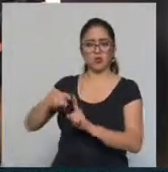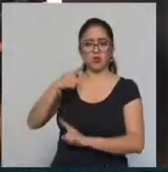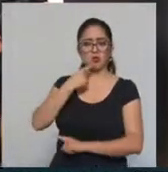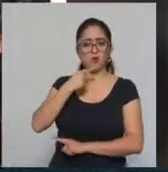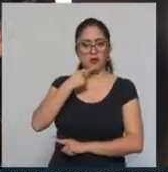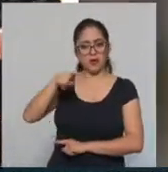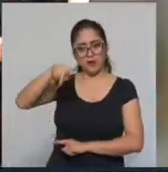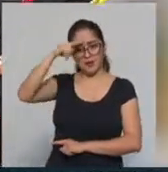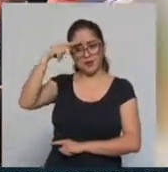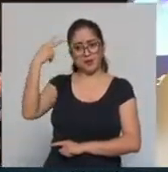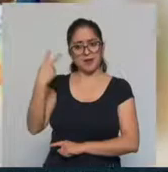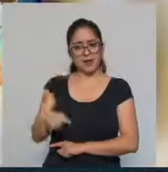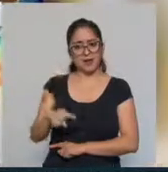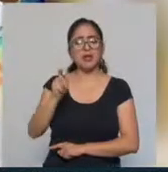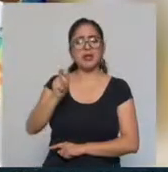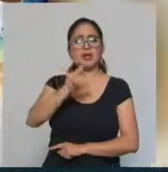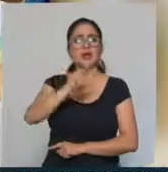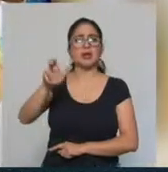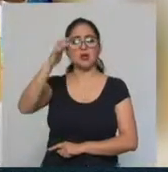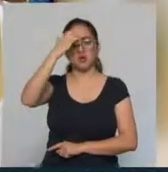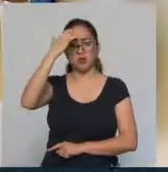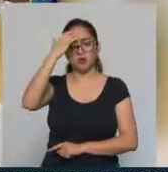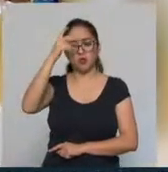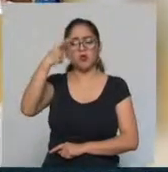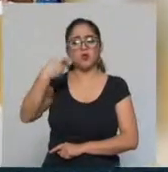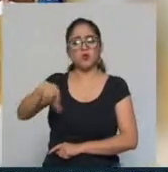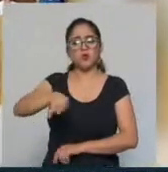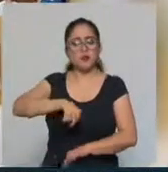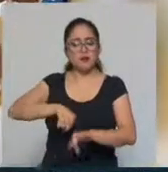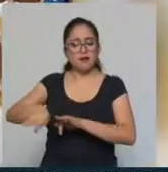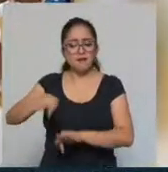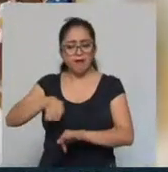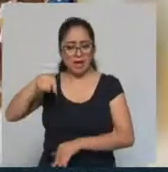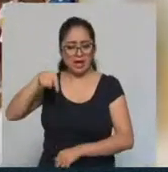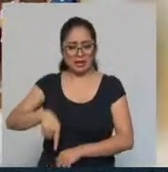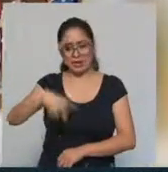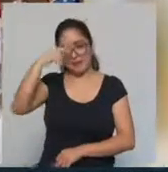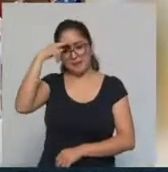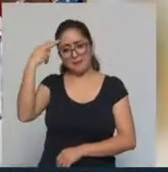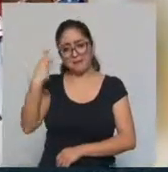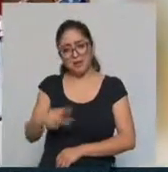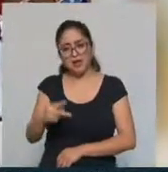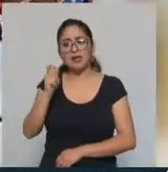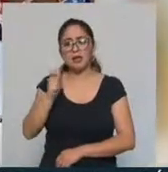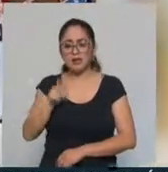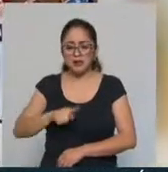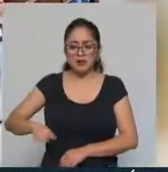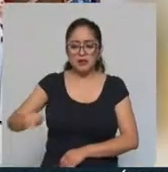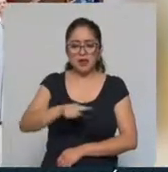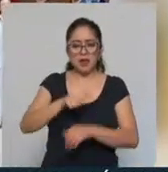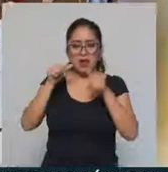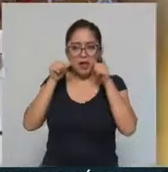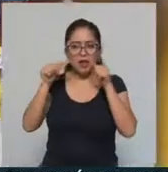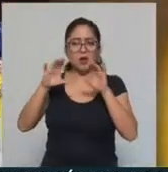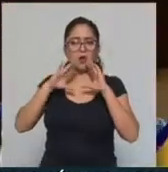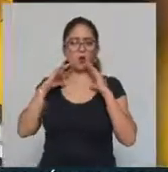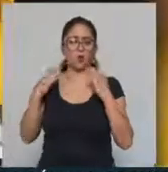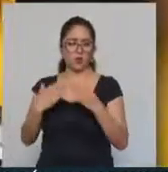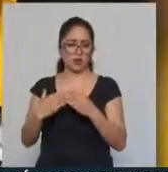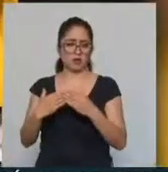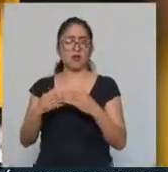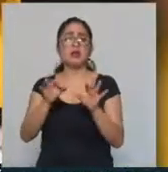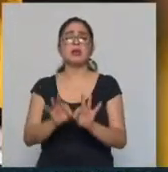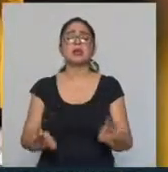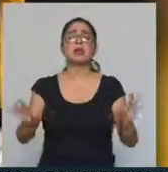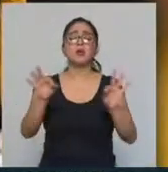un reconocimiento a la labor que realiza la Cruz Roja mexicana para su comunidad. Es bien importante destacar que